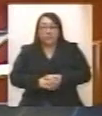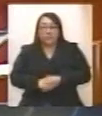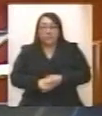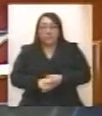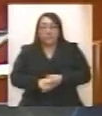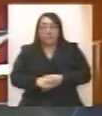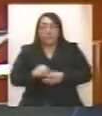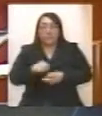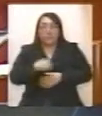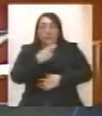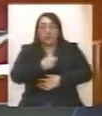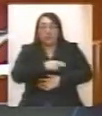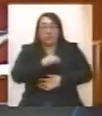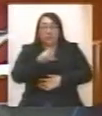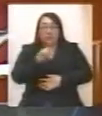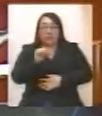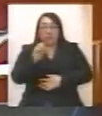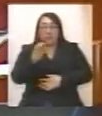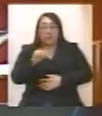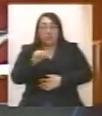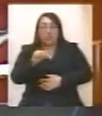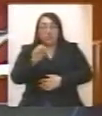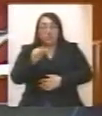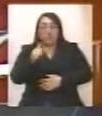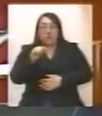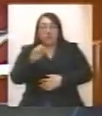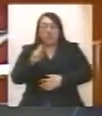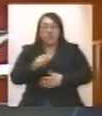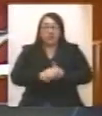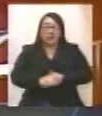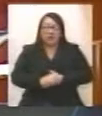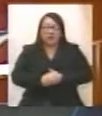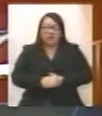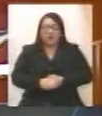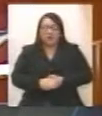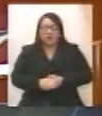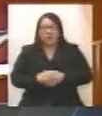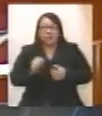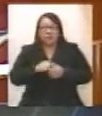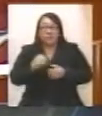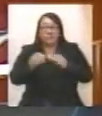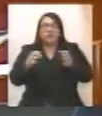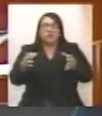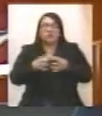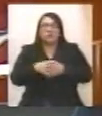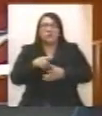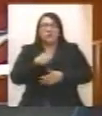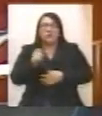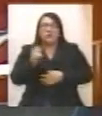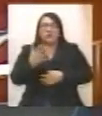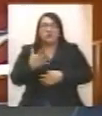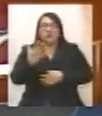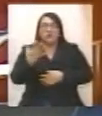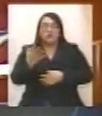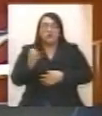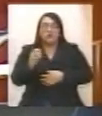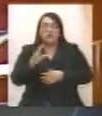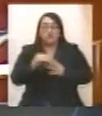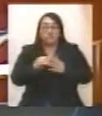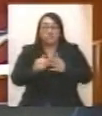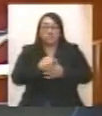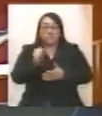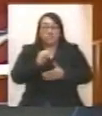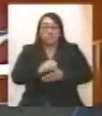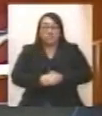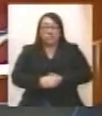en el Hospital Nacional Luis N. Sáenz, con un presupuesto aproximado de 150 millones de nuevos